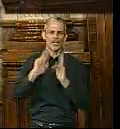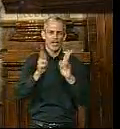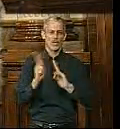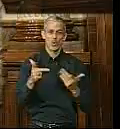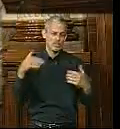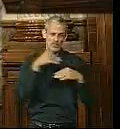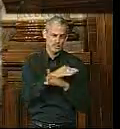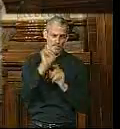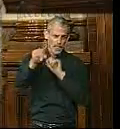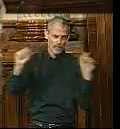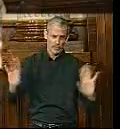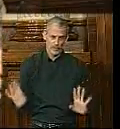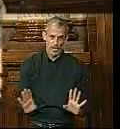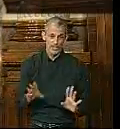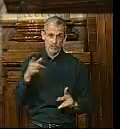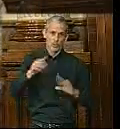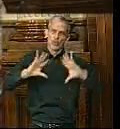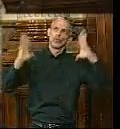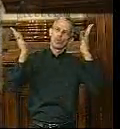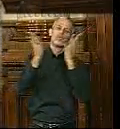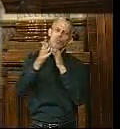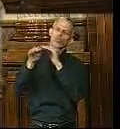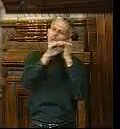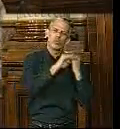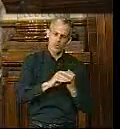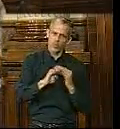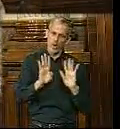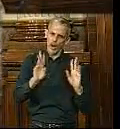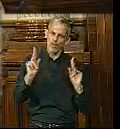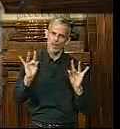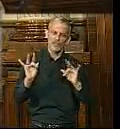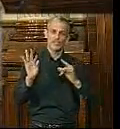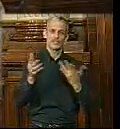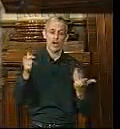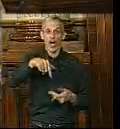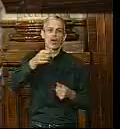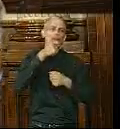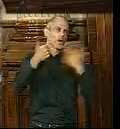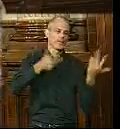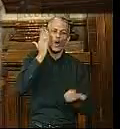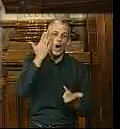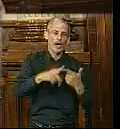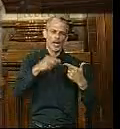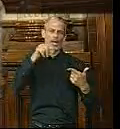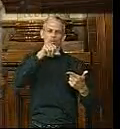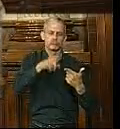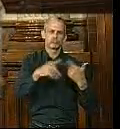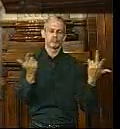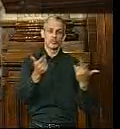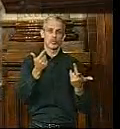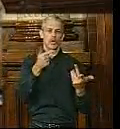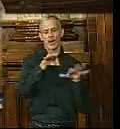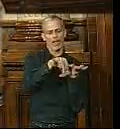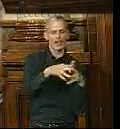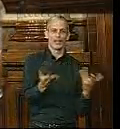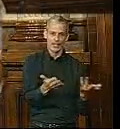complejiza mucho el lenguaje universal, la comunicación, digamos, lo que las redes sociales, lo que hace a lo hablado y lo